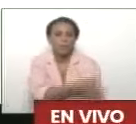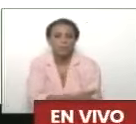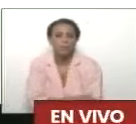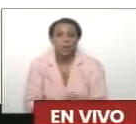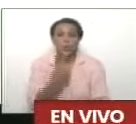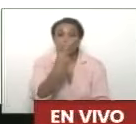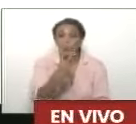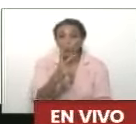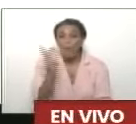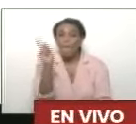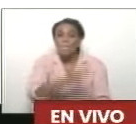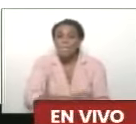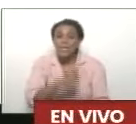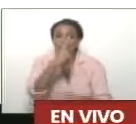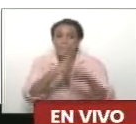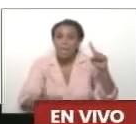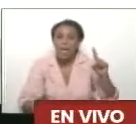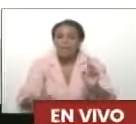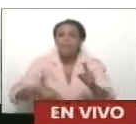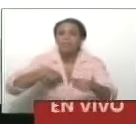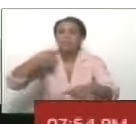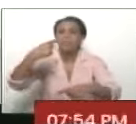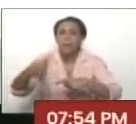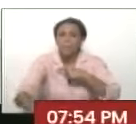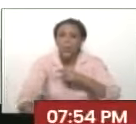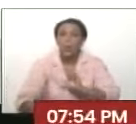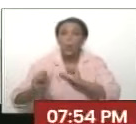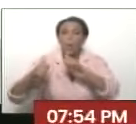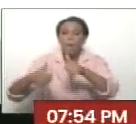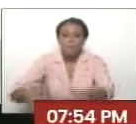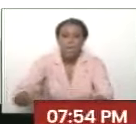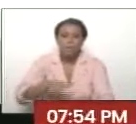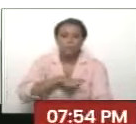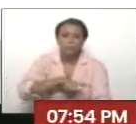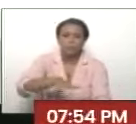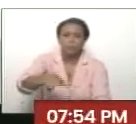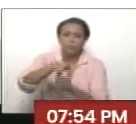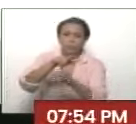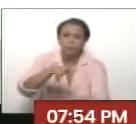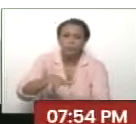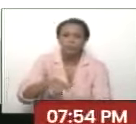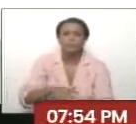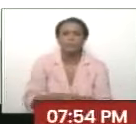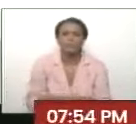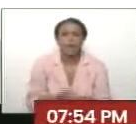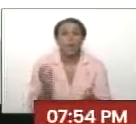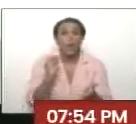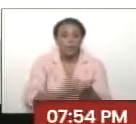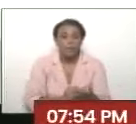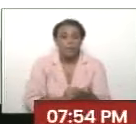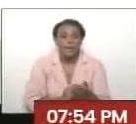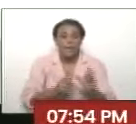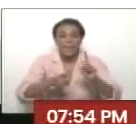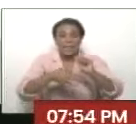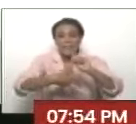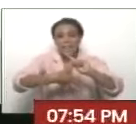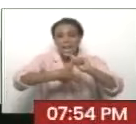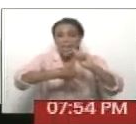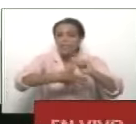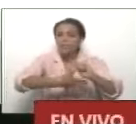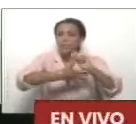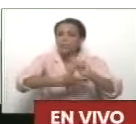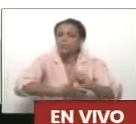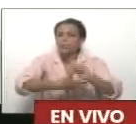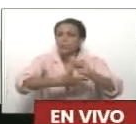casi 2 meses y medio después del inicio de los ataques a Gaza. Revisamos ahora telesurtv.net